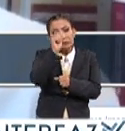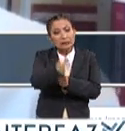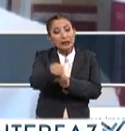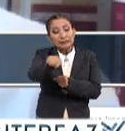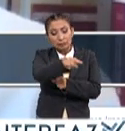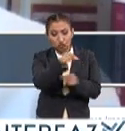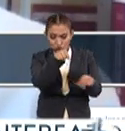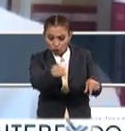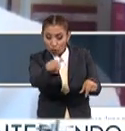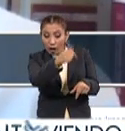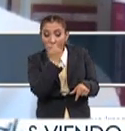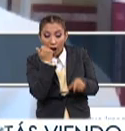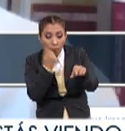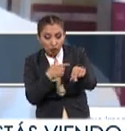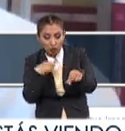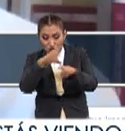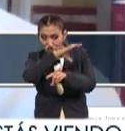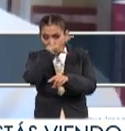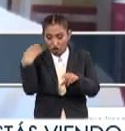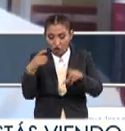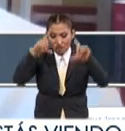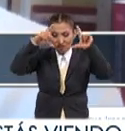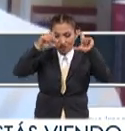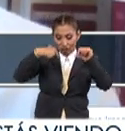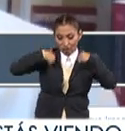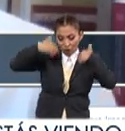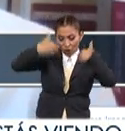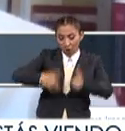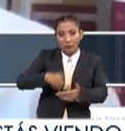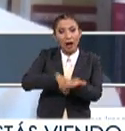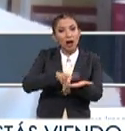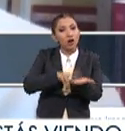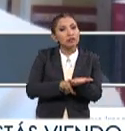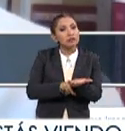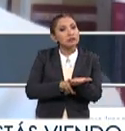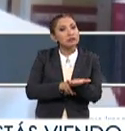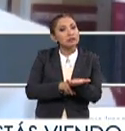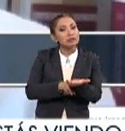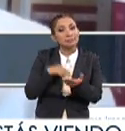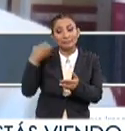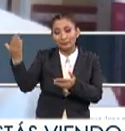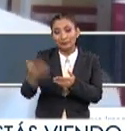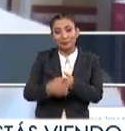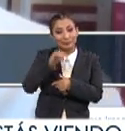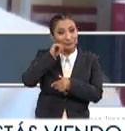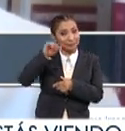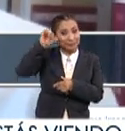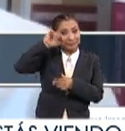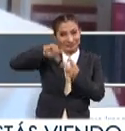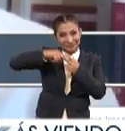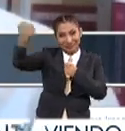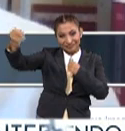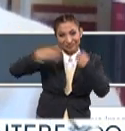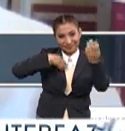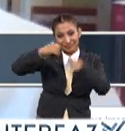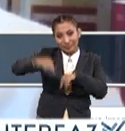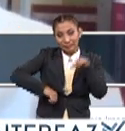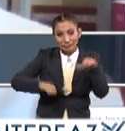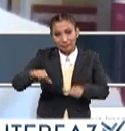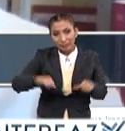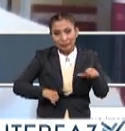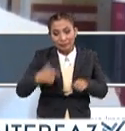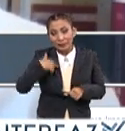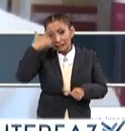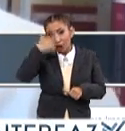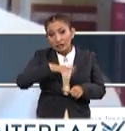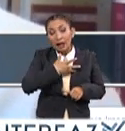es que nuestros estudiantes toman una fotografía donde se represente uno de los valores. Y resulta que el día de ayer, que empezó esta actividad, a